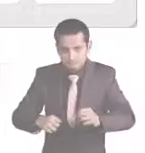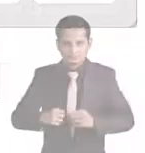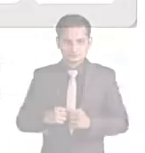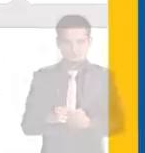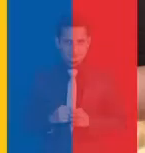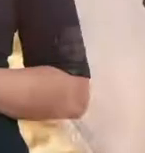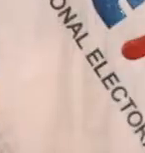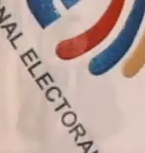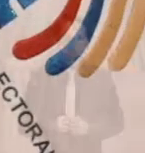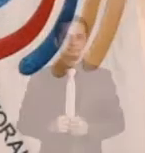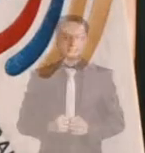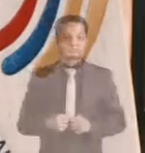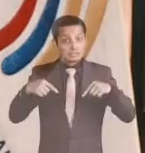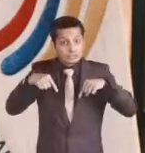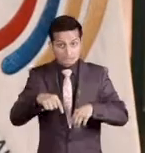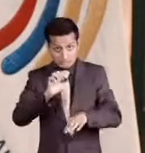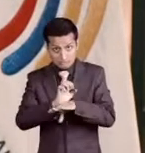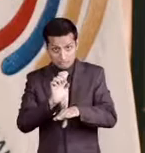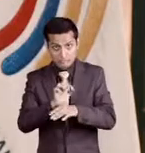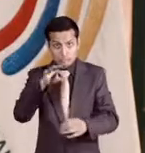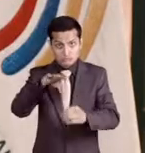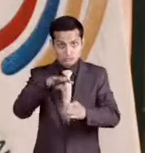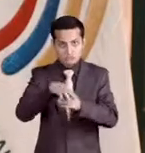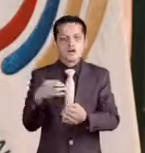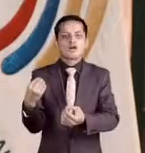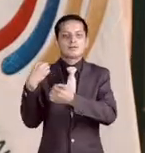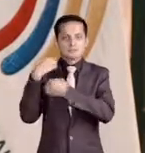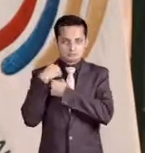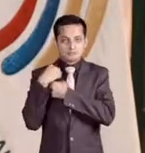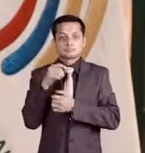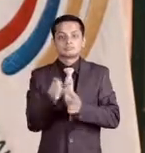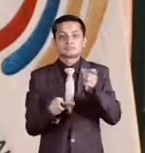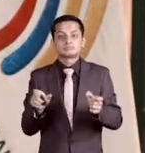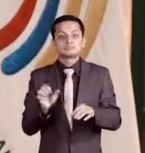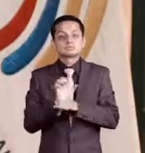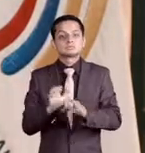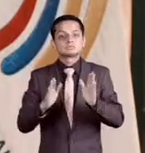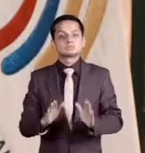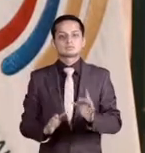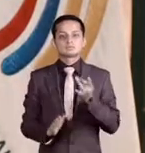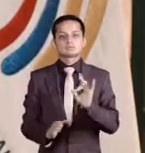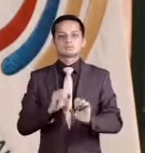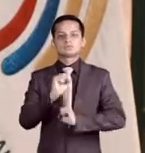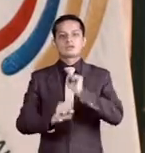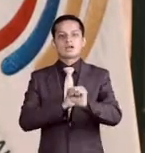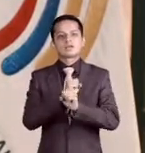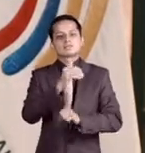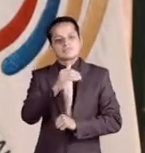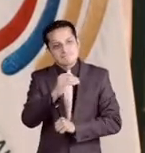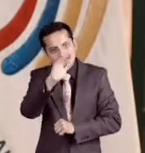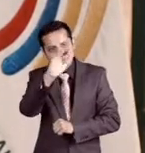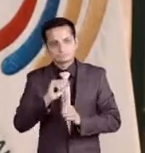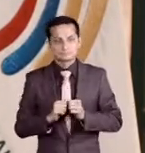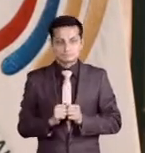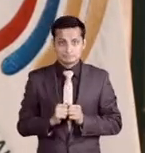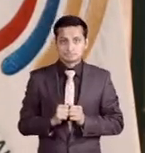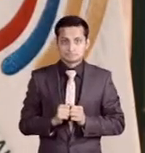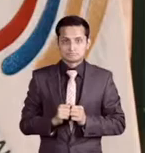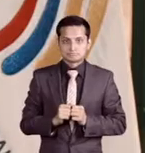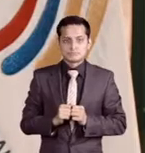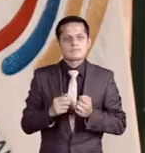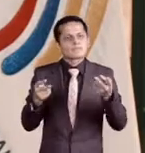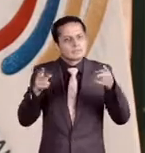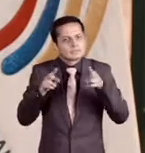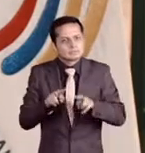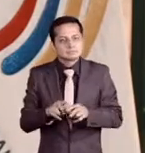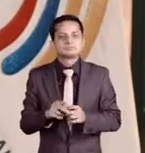300 hectáreas? En nuestro país se reconoce el voto de manera obligatoria para las ecuatorianas y